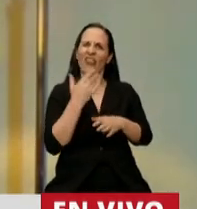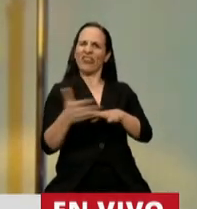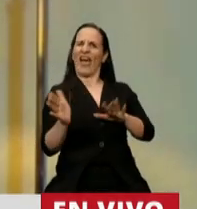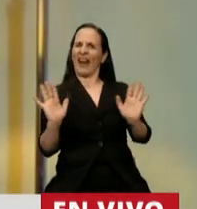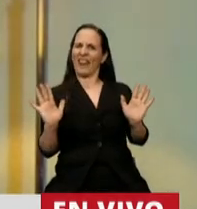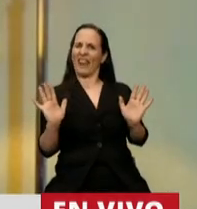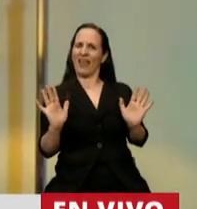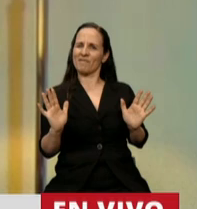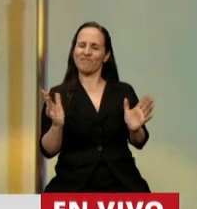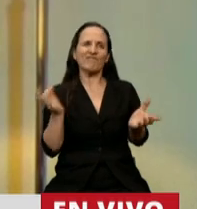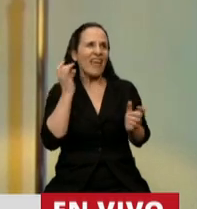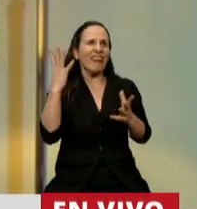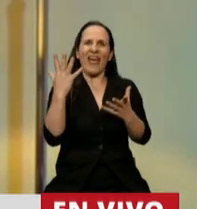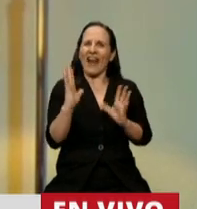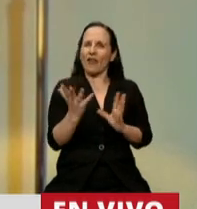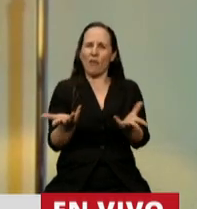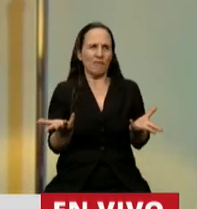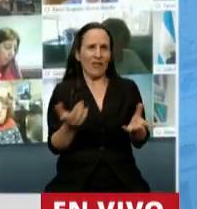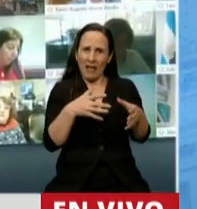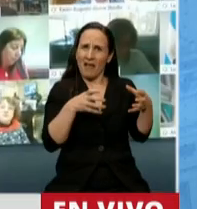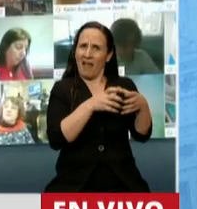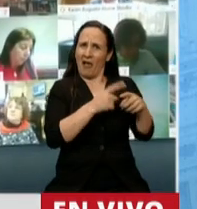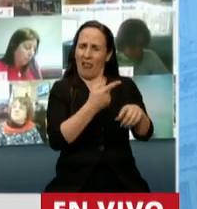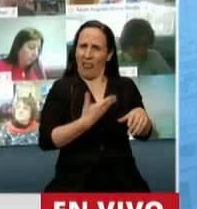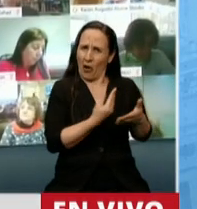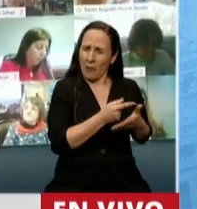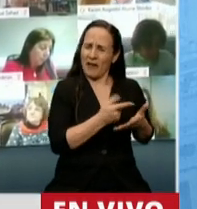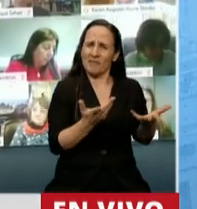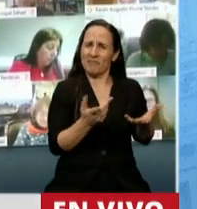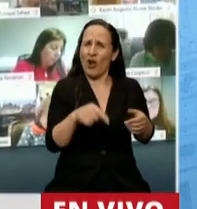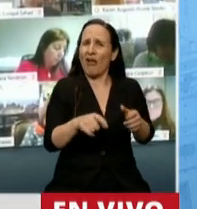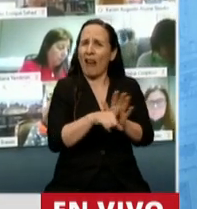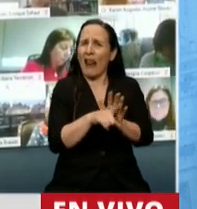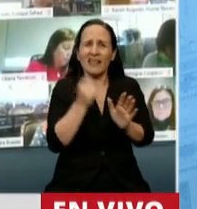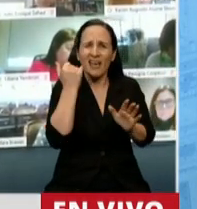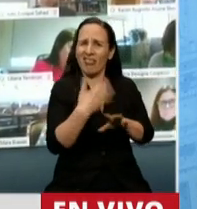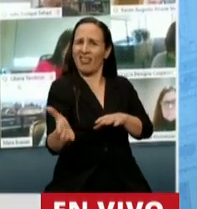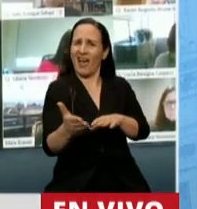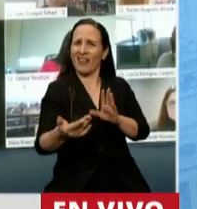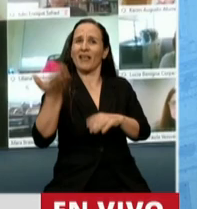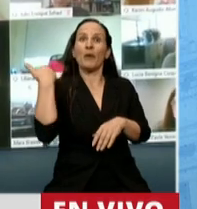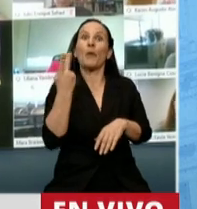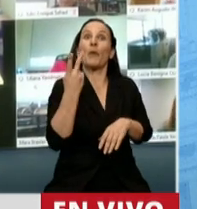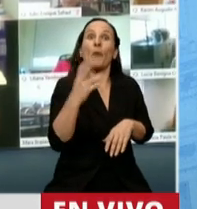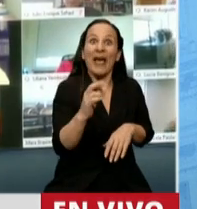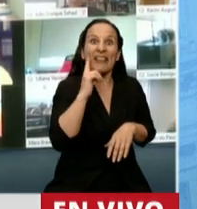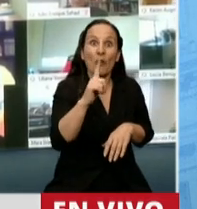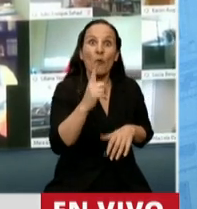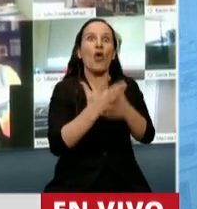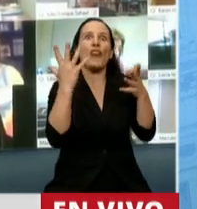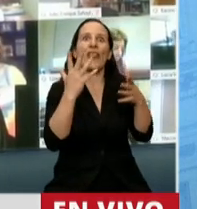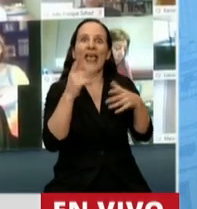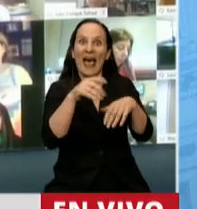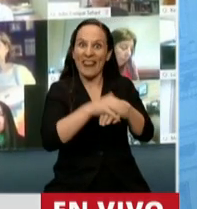para pesar del esfuerzo del oficialismo está llegando tarde existe una ley para haberle funcionado el 20 de julio el día del amigo